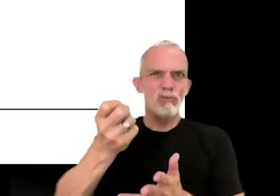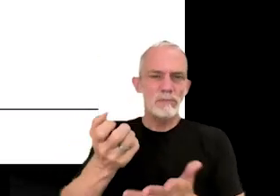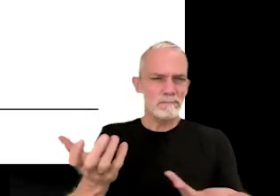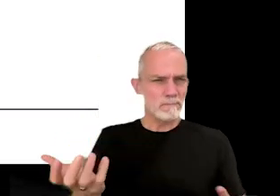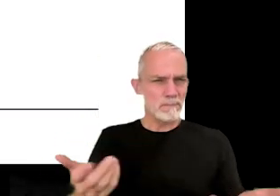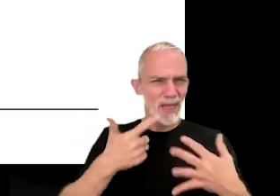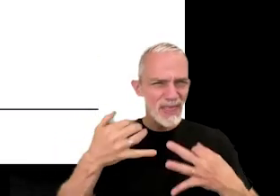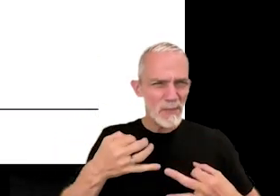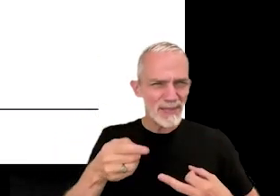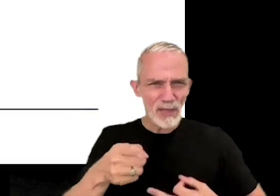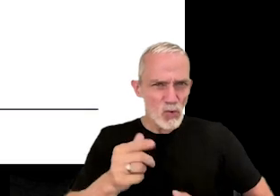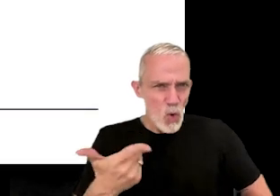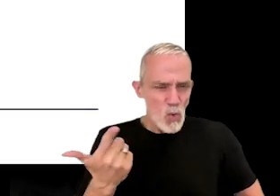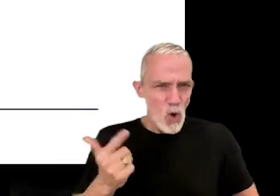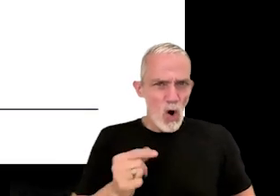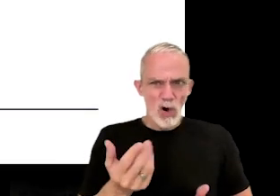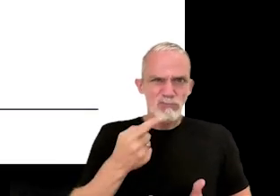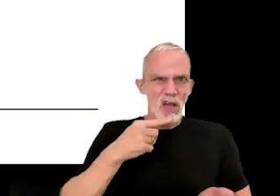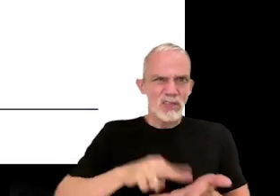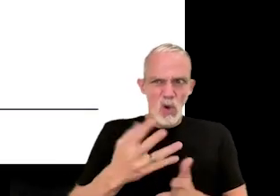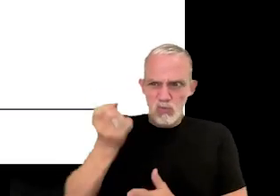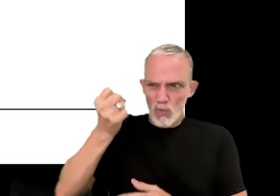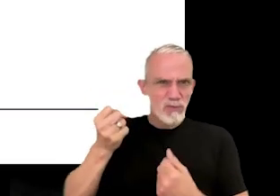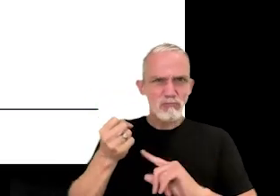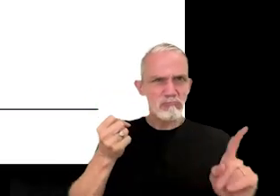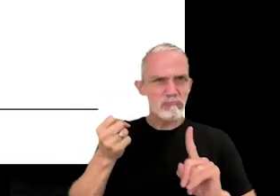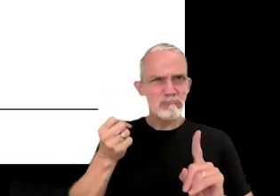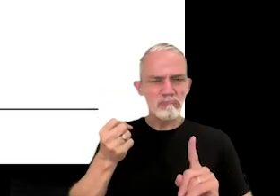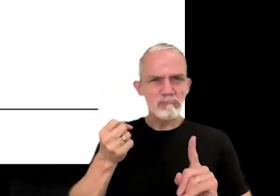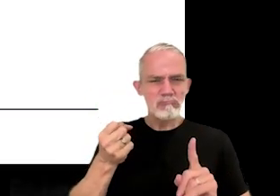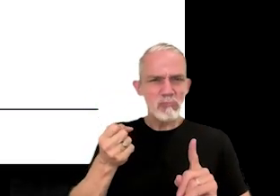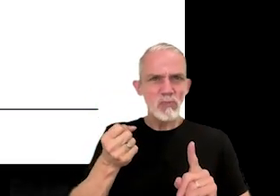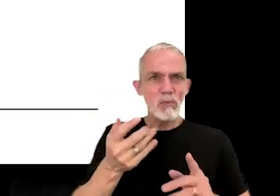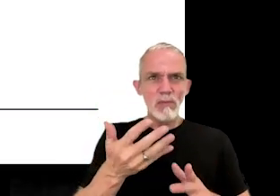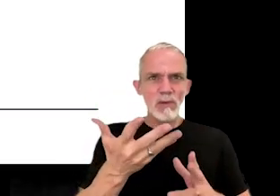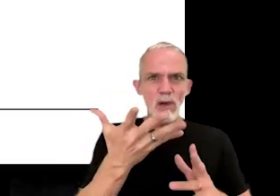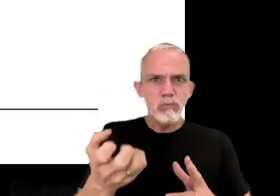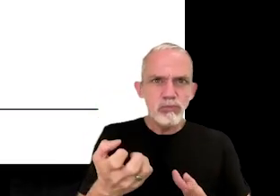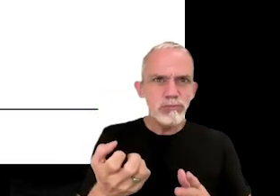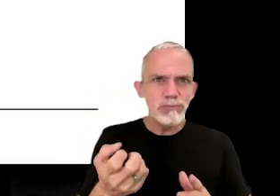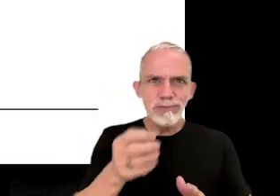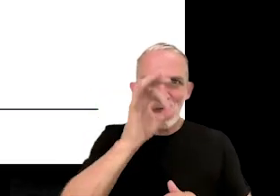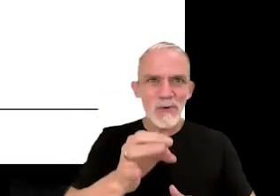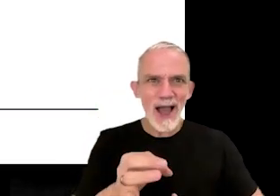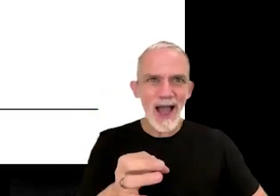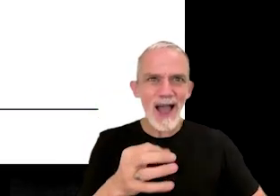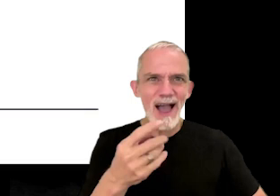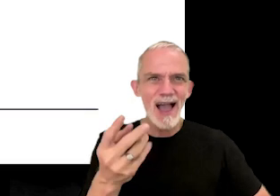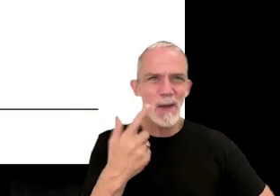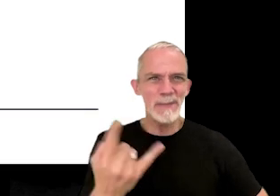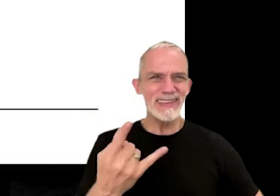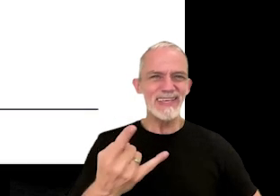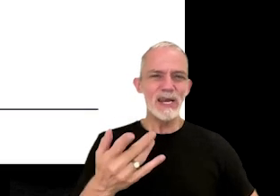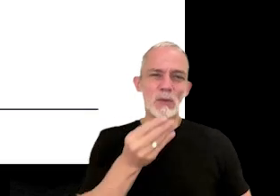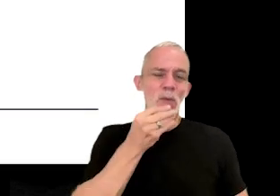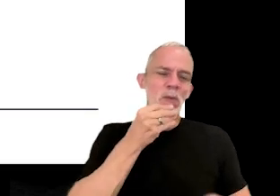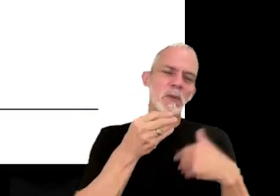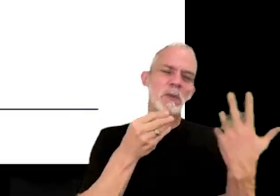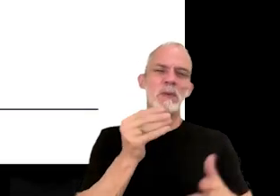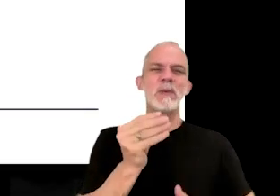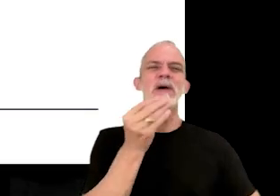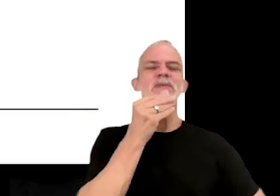realidad no hubo apropiación indebida de tributos porque nunca se retuvo esa retención, si es que se simuló